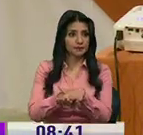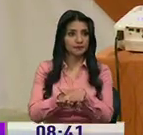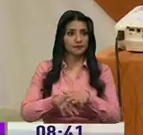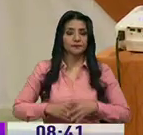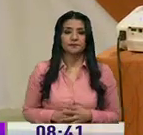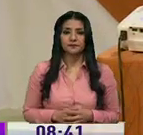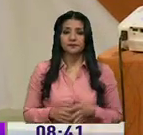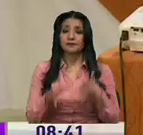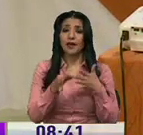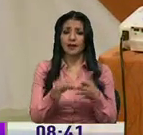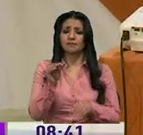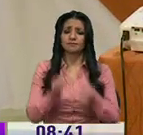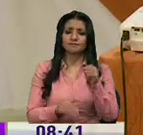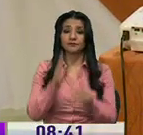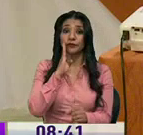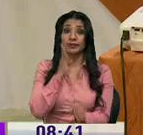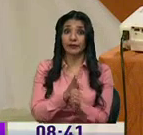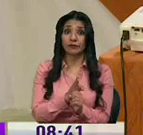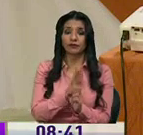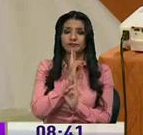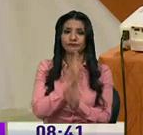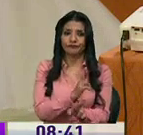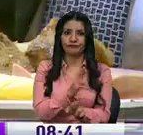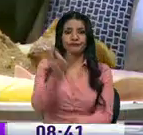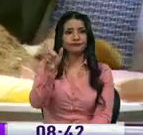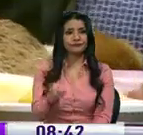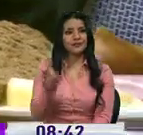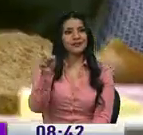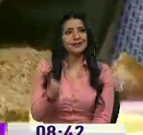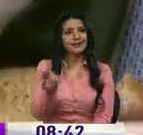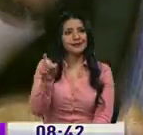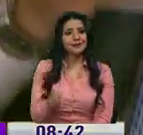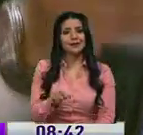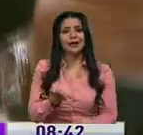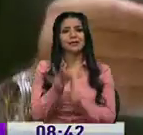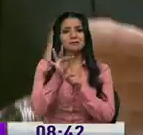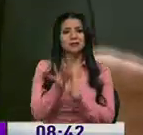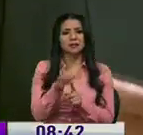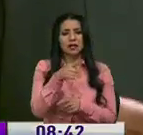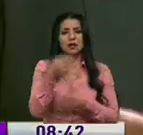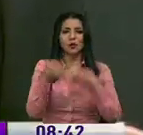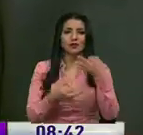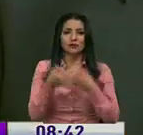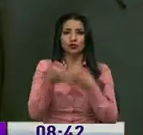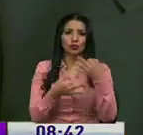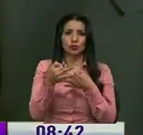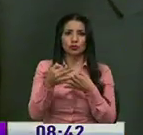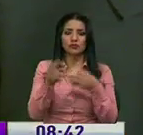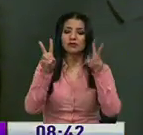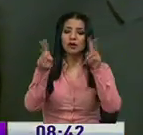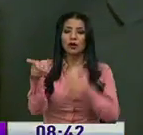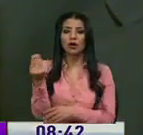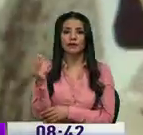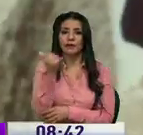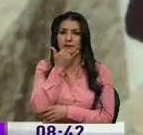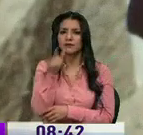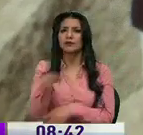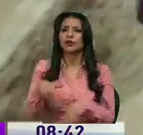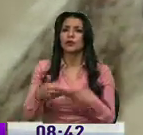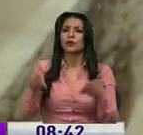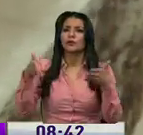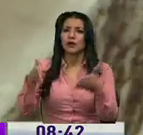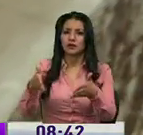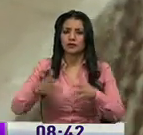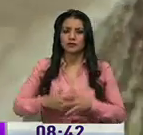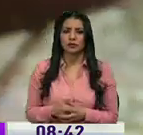La guía tiene como finalidad dar respuesta a la necesidad de la especialidad judicial en materia de adolescentes infractores, tomando en